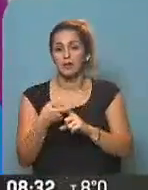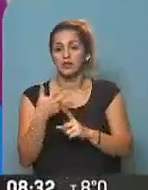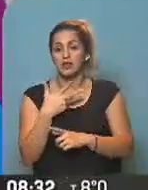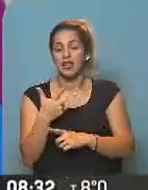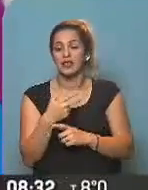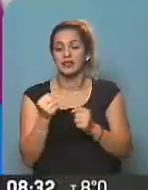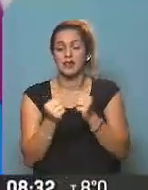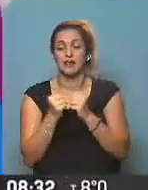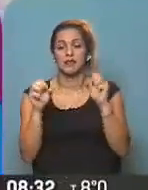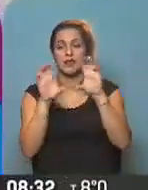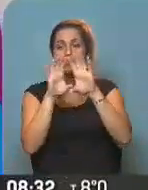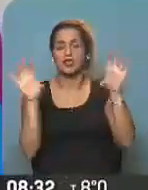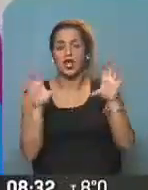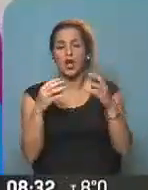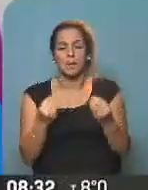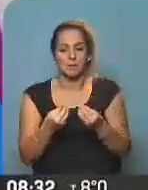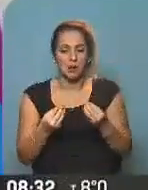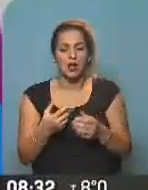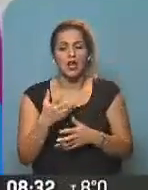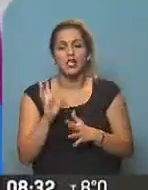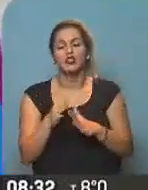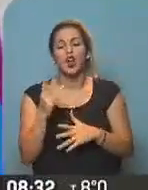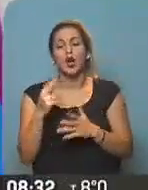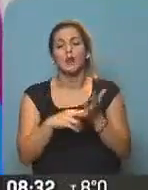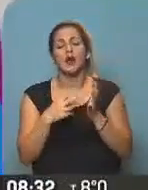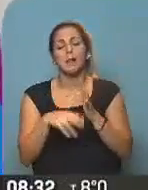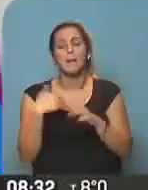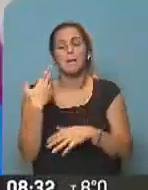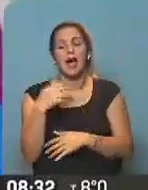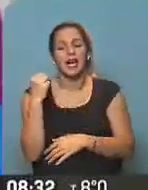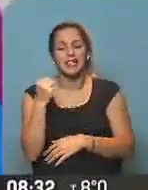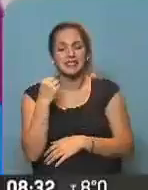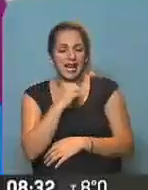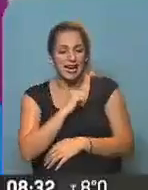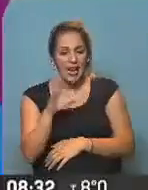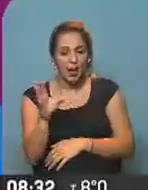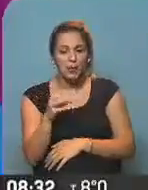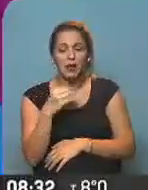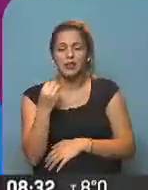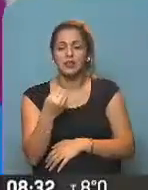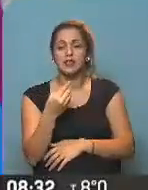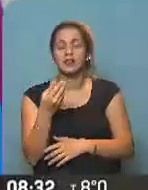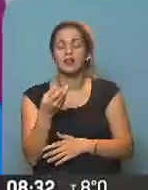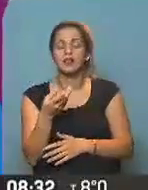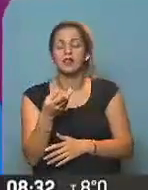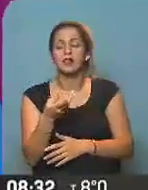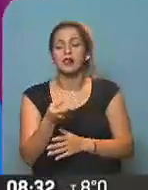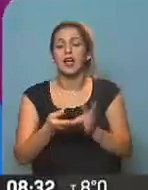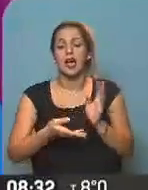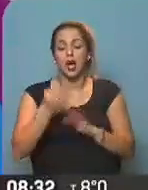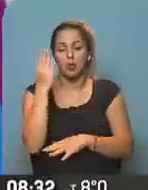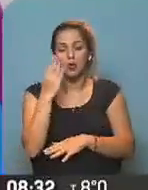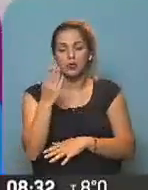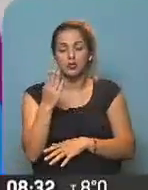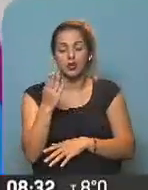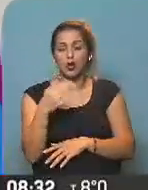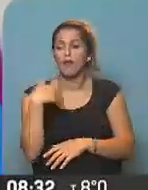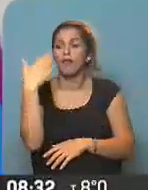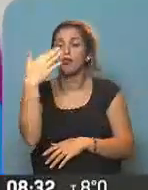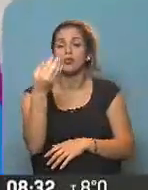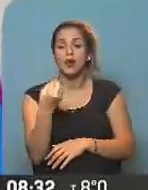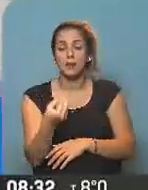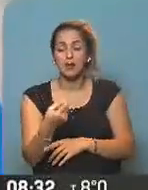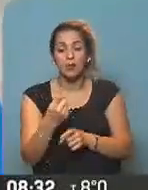acondicionado, pero sobre todo el problema más grande que yo veo es ¿qué va a pasar después? Porque el tarifazo es impagable no porque lo diga la oposición,